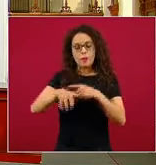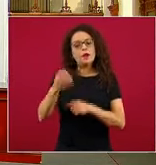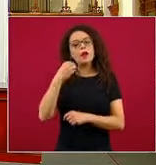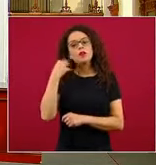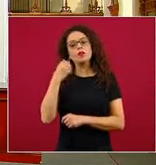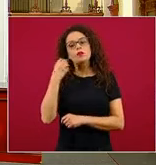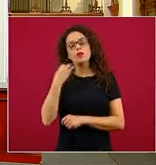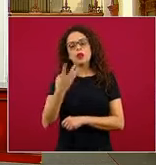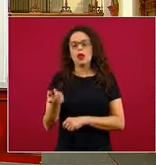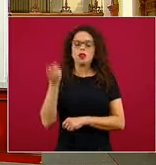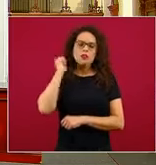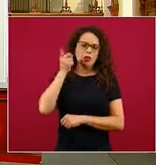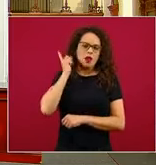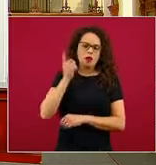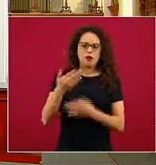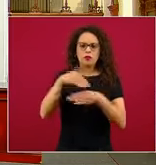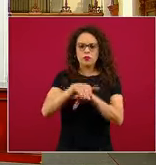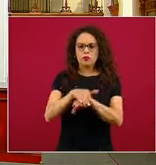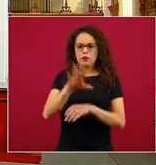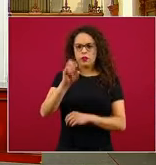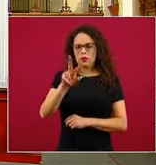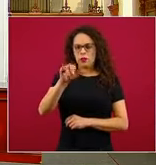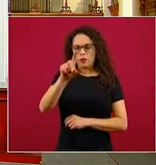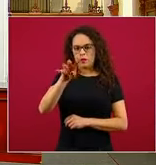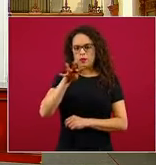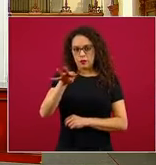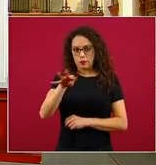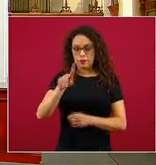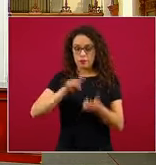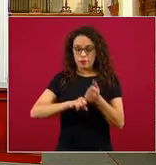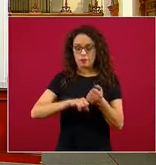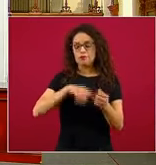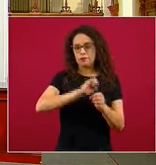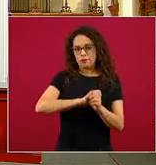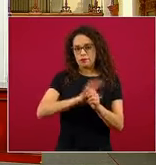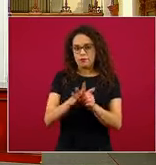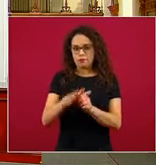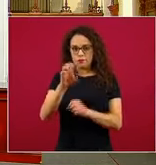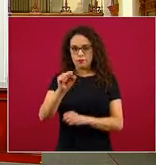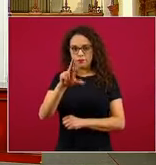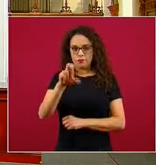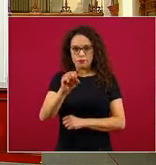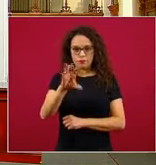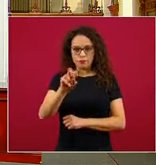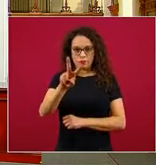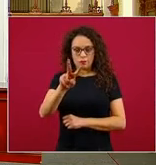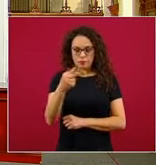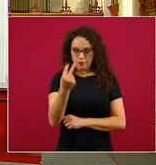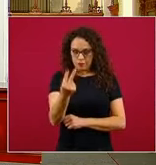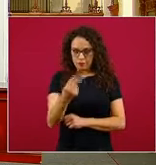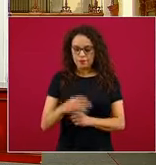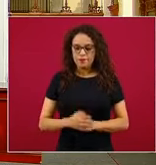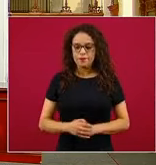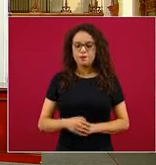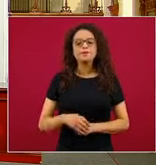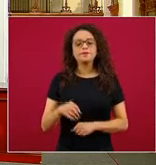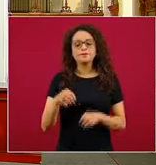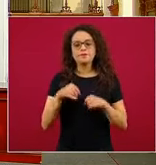sobre COVID-19, la pandemia causada por el coronavirus SARS-CoV-2. Hoy vamos a tener nuestro